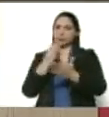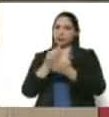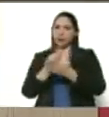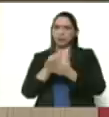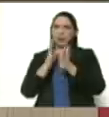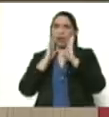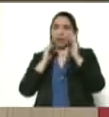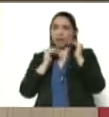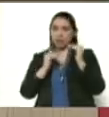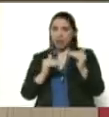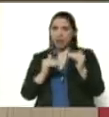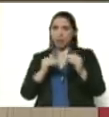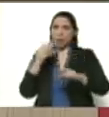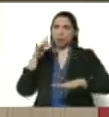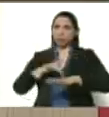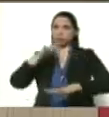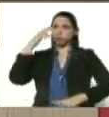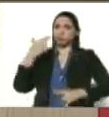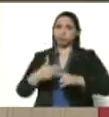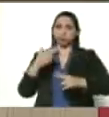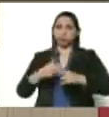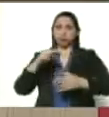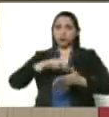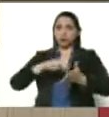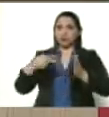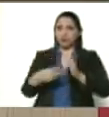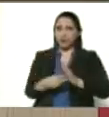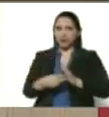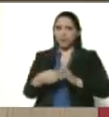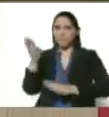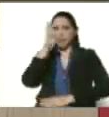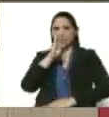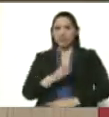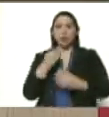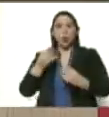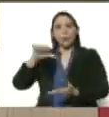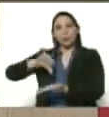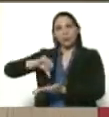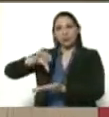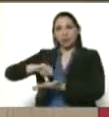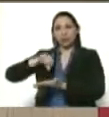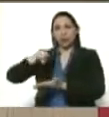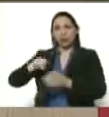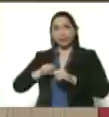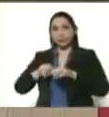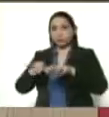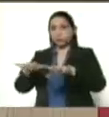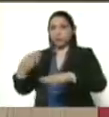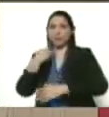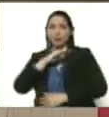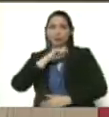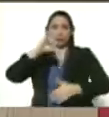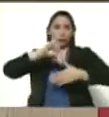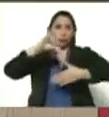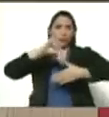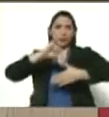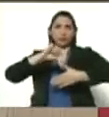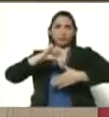del riesgo que significa Brasil como epicentro de esta pandemia en